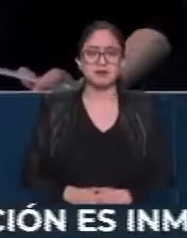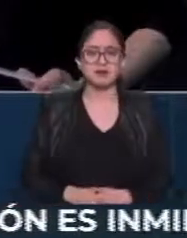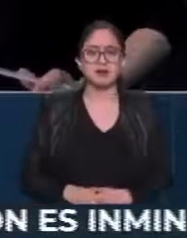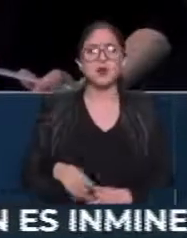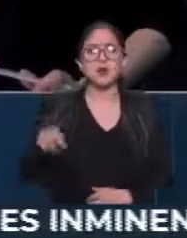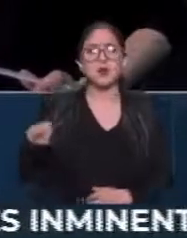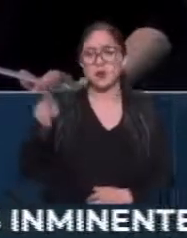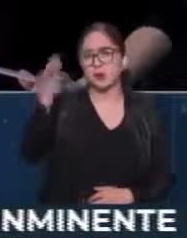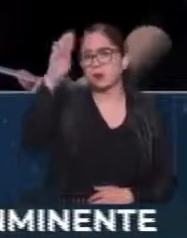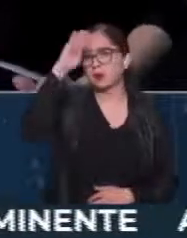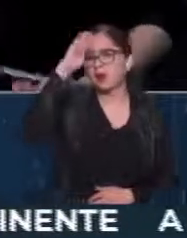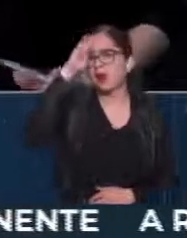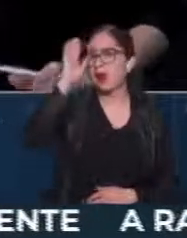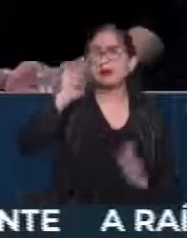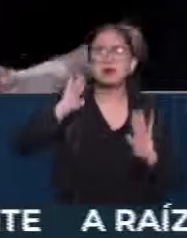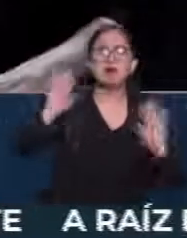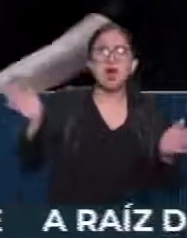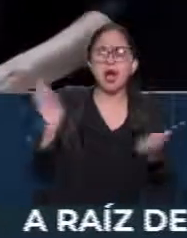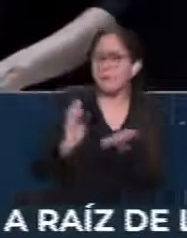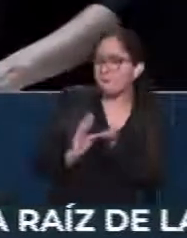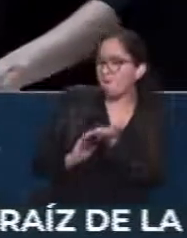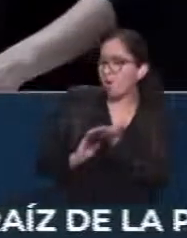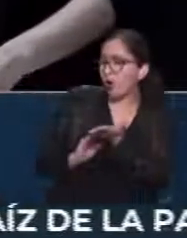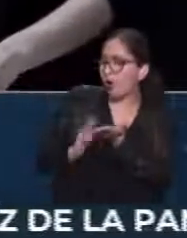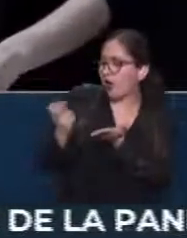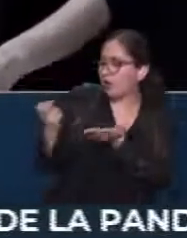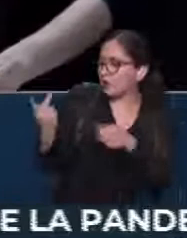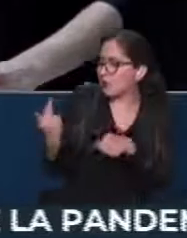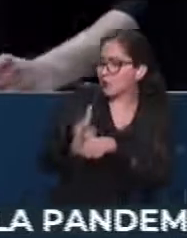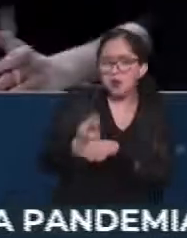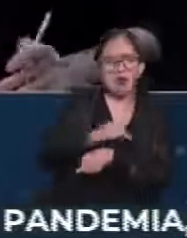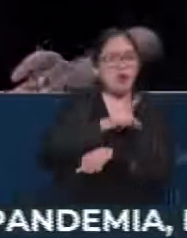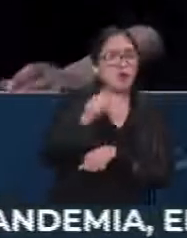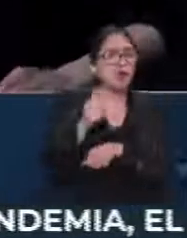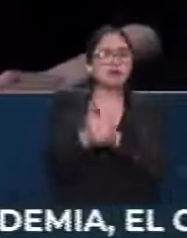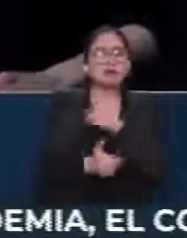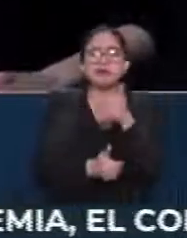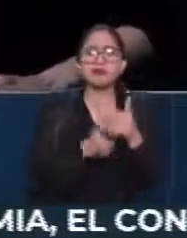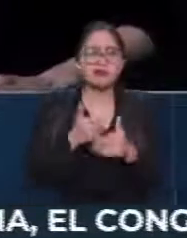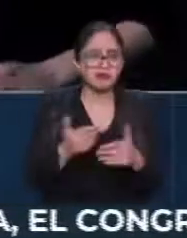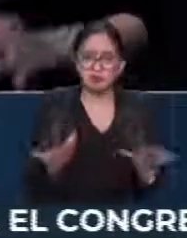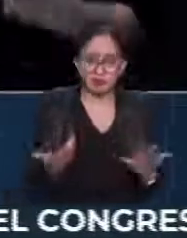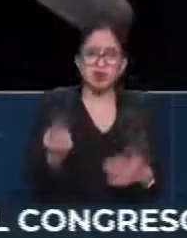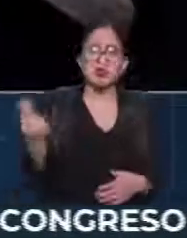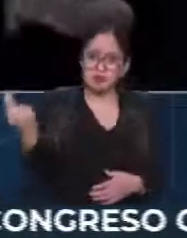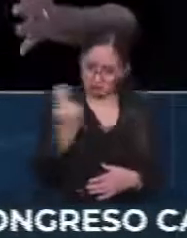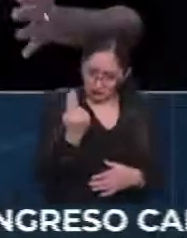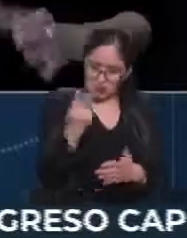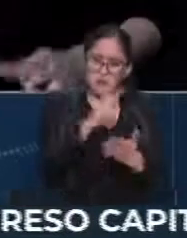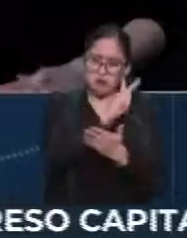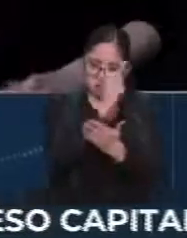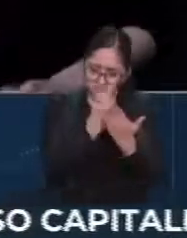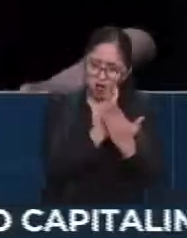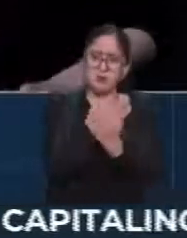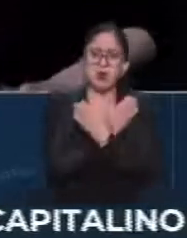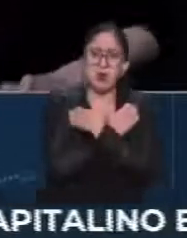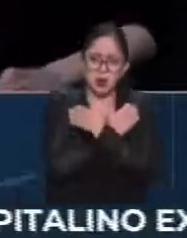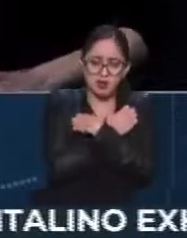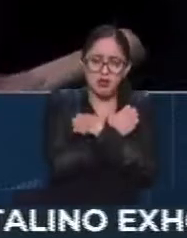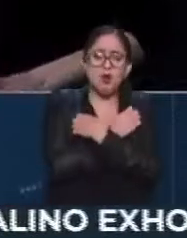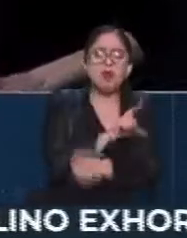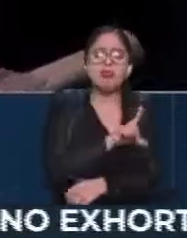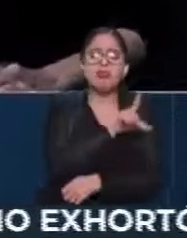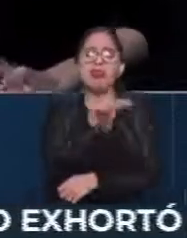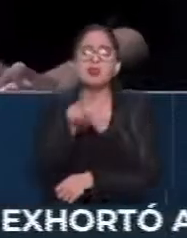borrón ni cuenta nueva, Manuel. Pues No, muchas gracias. Un programa post-COVID, una cuestión que queda ahí abierta